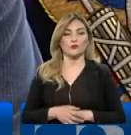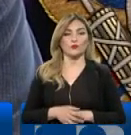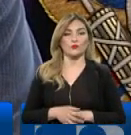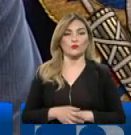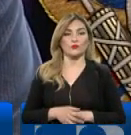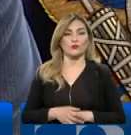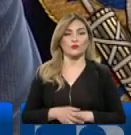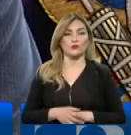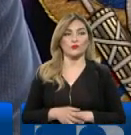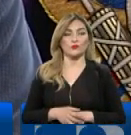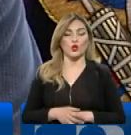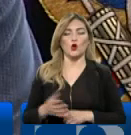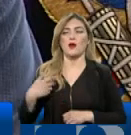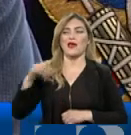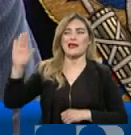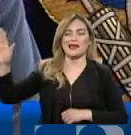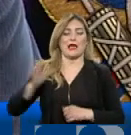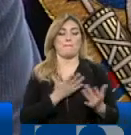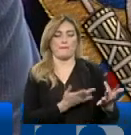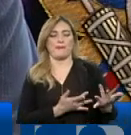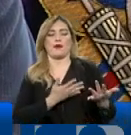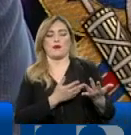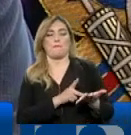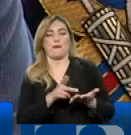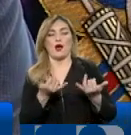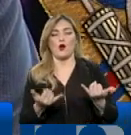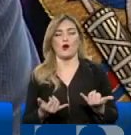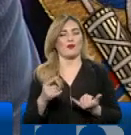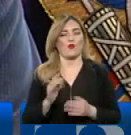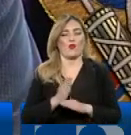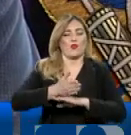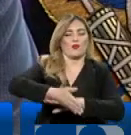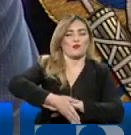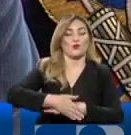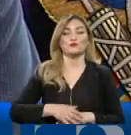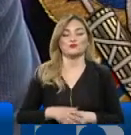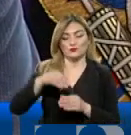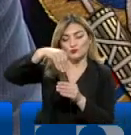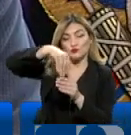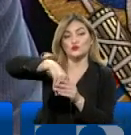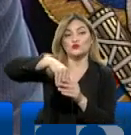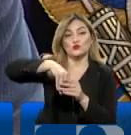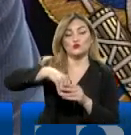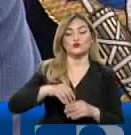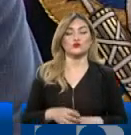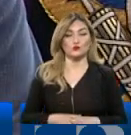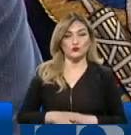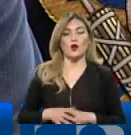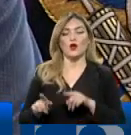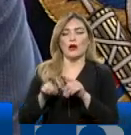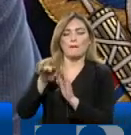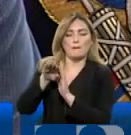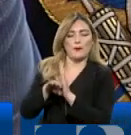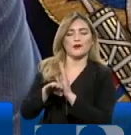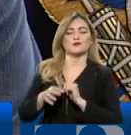Lo que hemos obtenido es facilidad para no pagar ciertos tramos de la deuda, para ahorrarnos un tramo de ella,